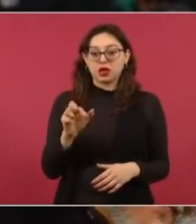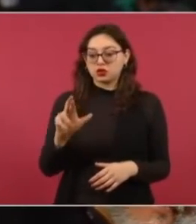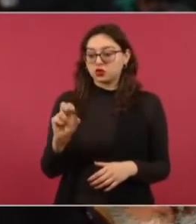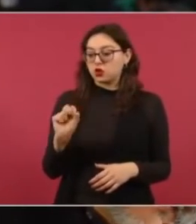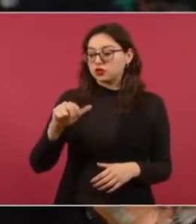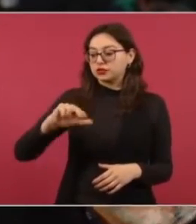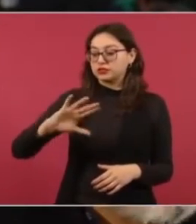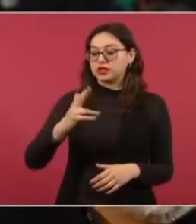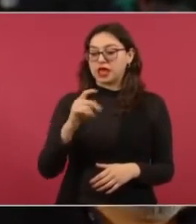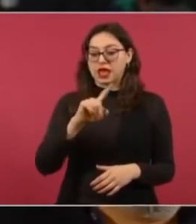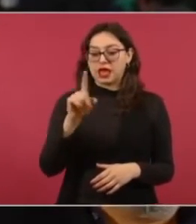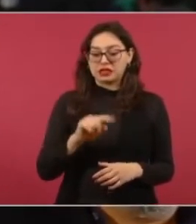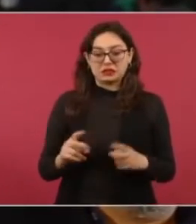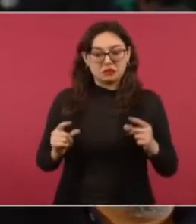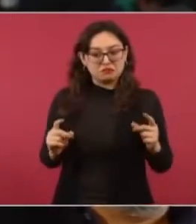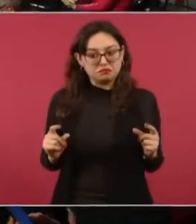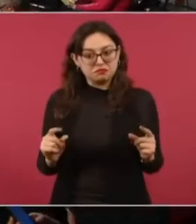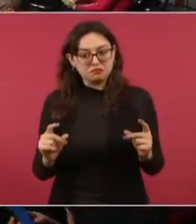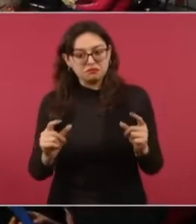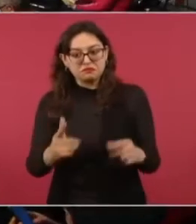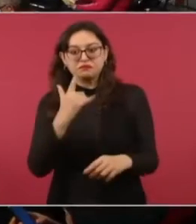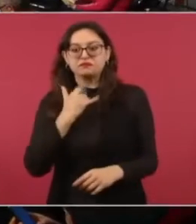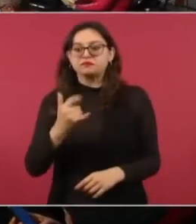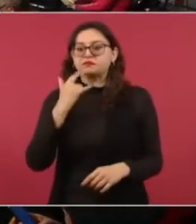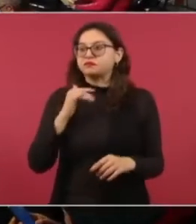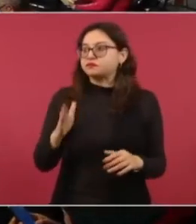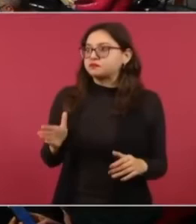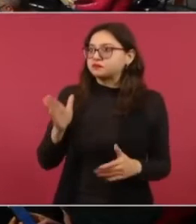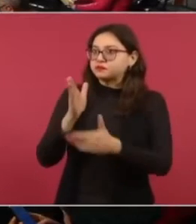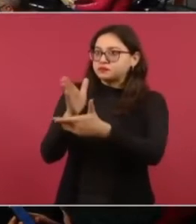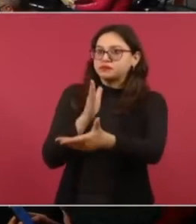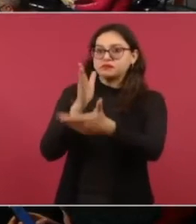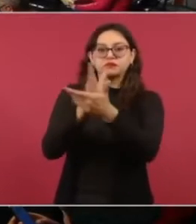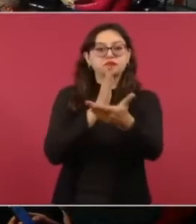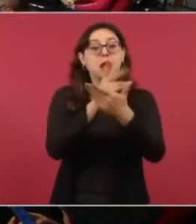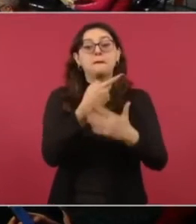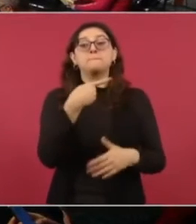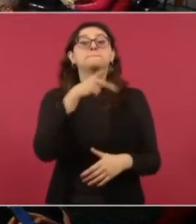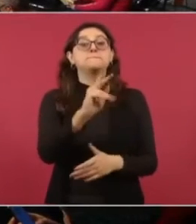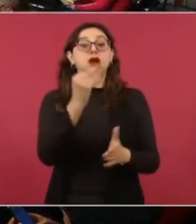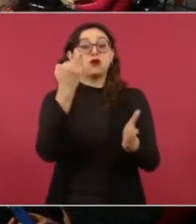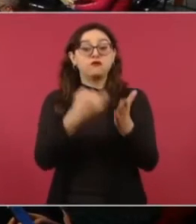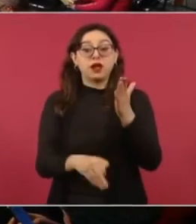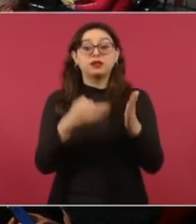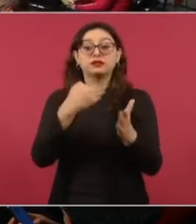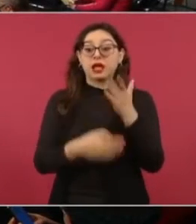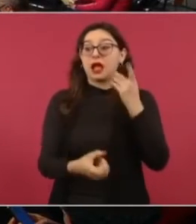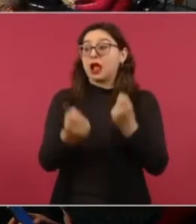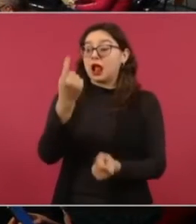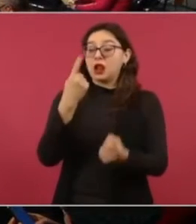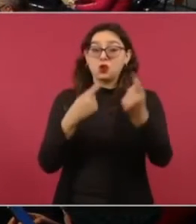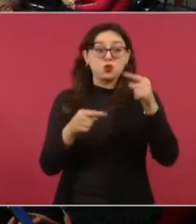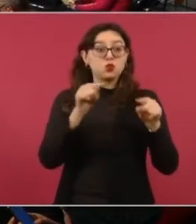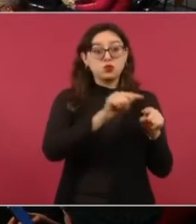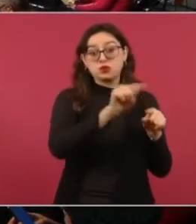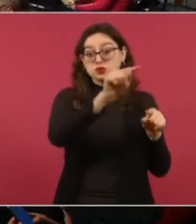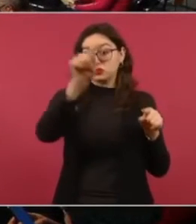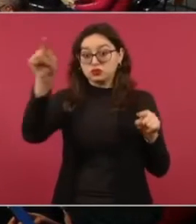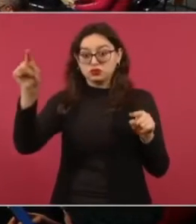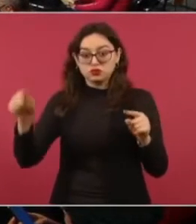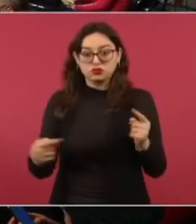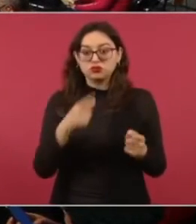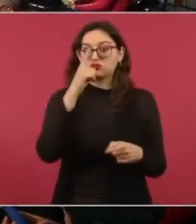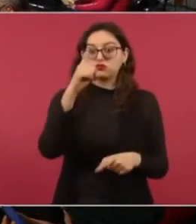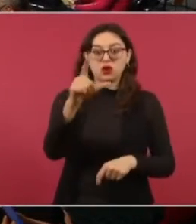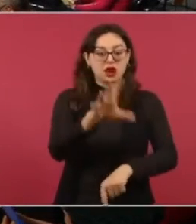se agilice los presupuestos. Hay algunas zonas semiurbanas que van a ser beneficiadas con este recurso para tener